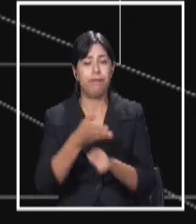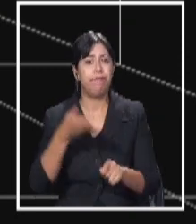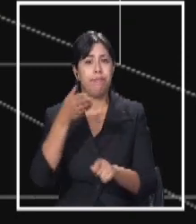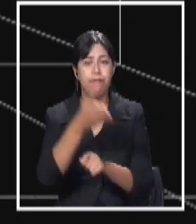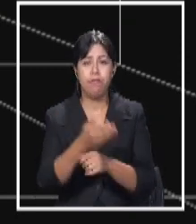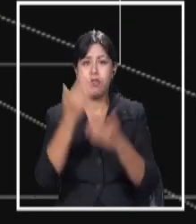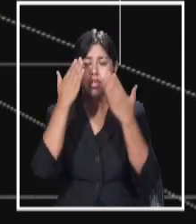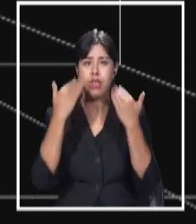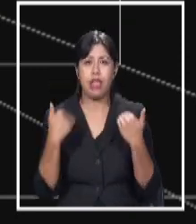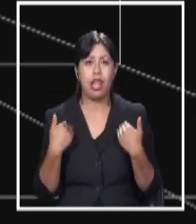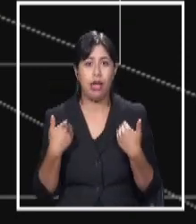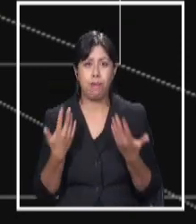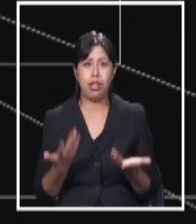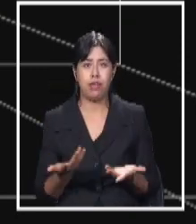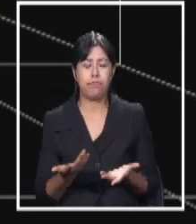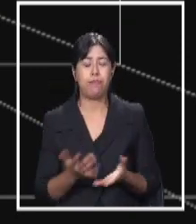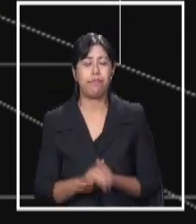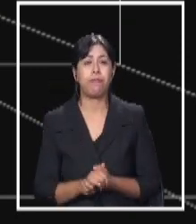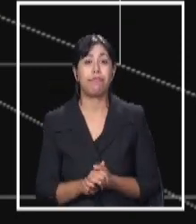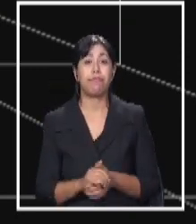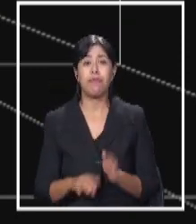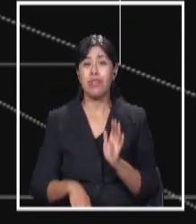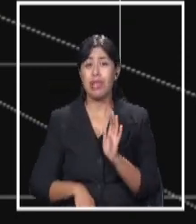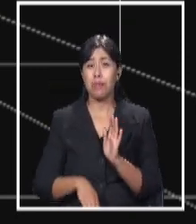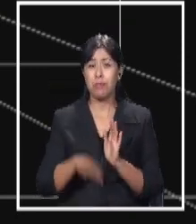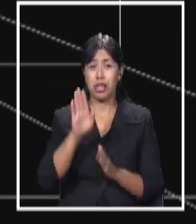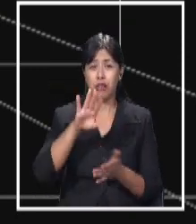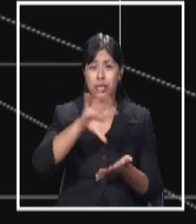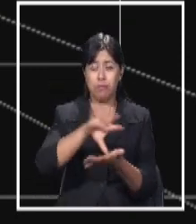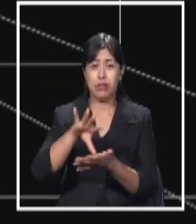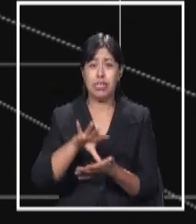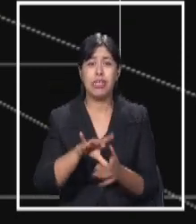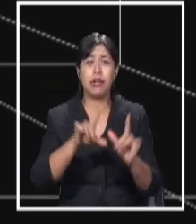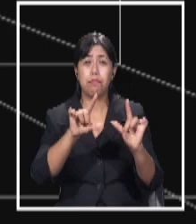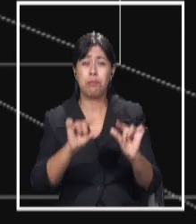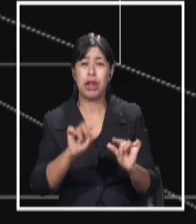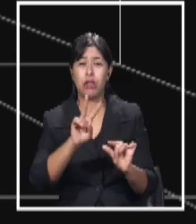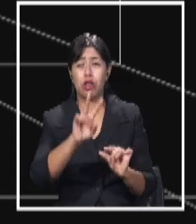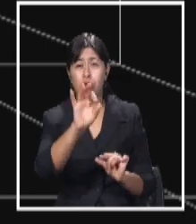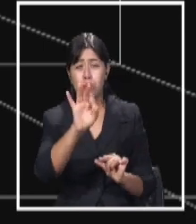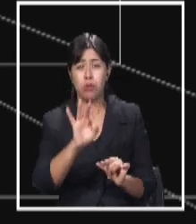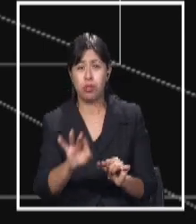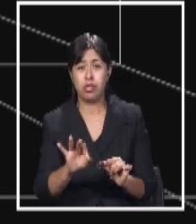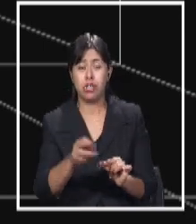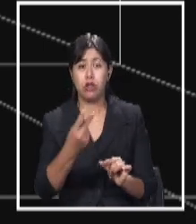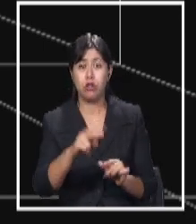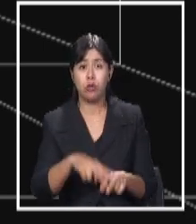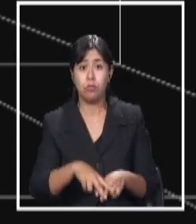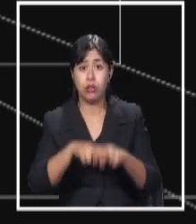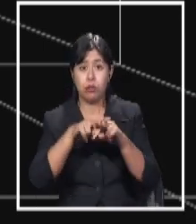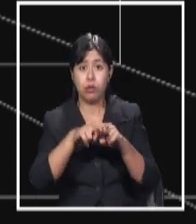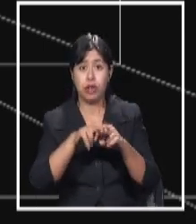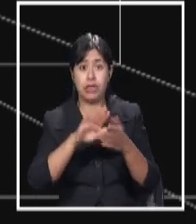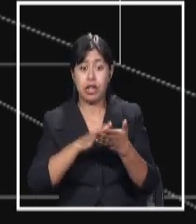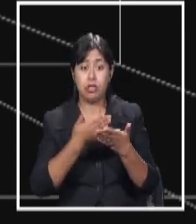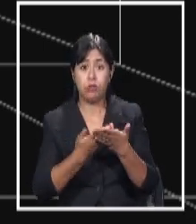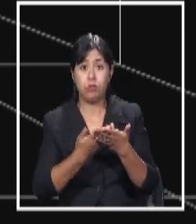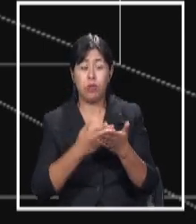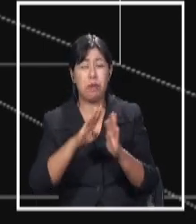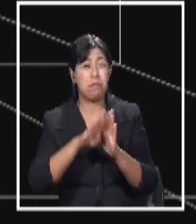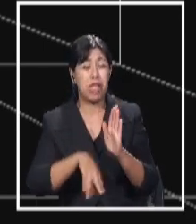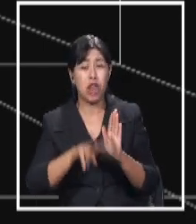¿Sí? La mayoría de los países gastan menos del 2% de su presupuesto de salud en salud